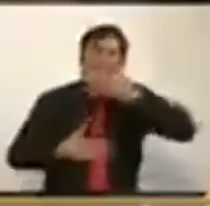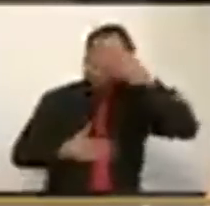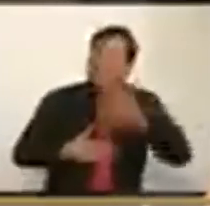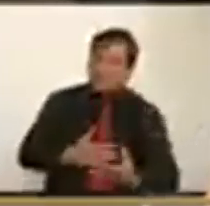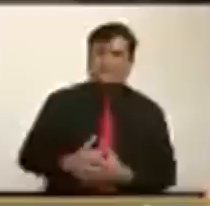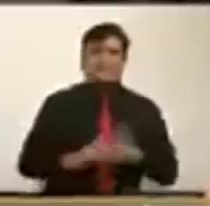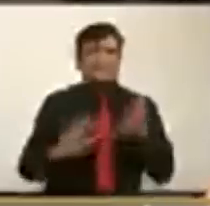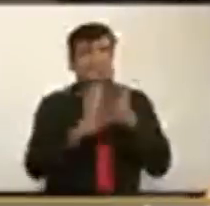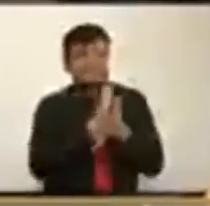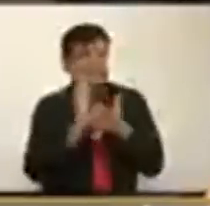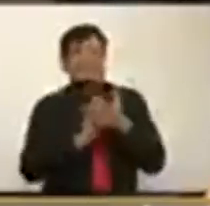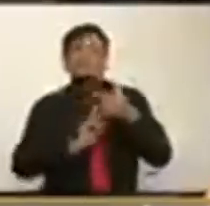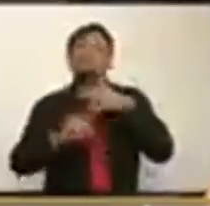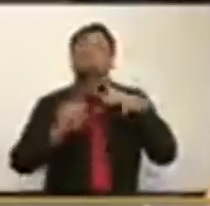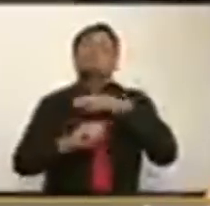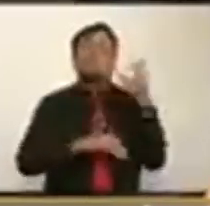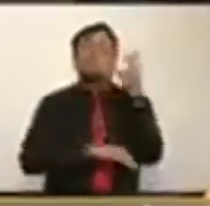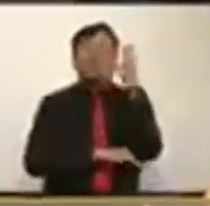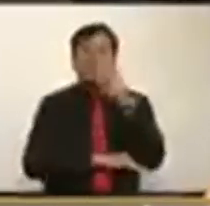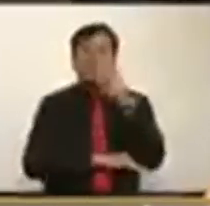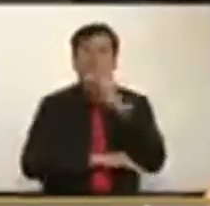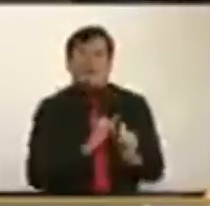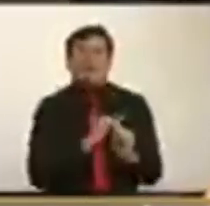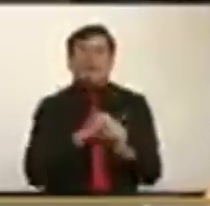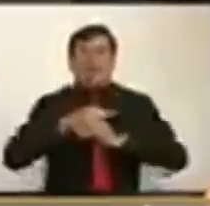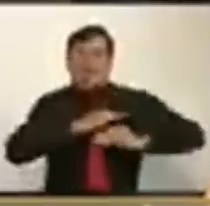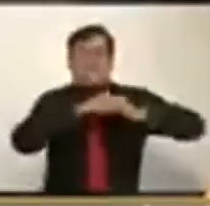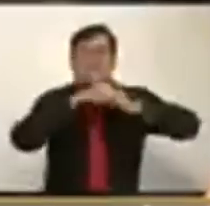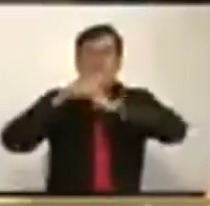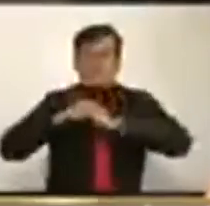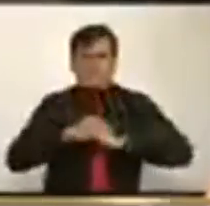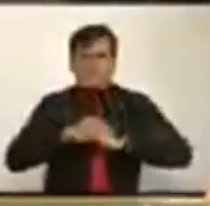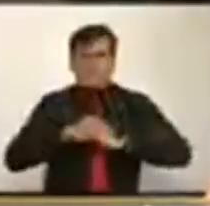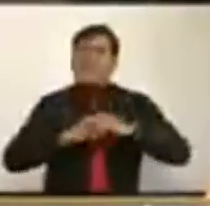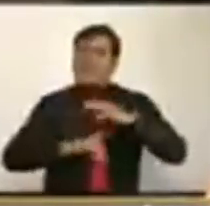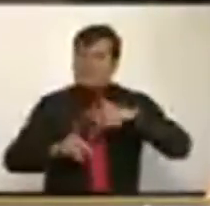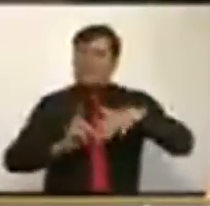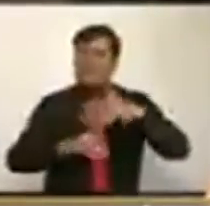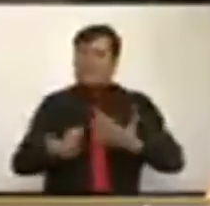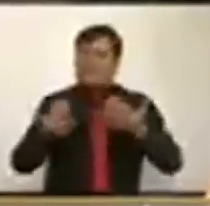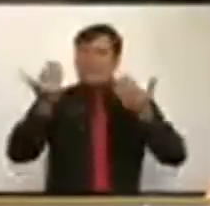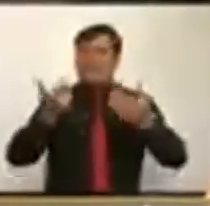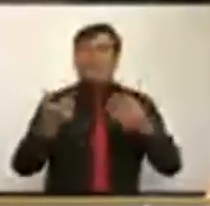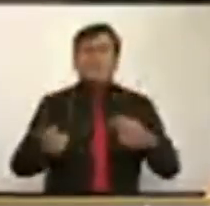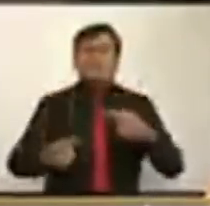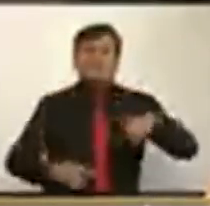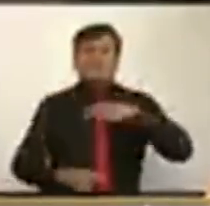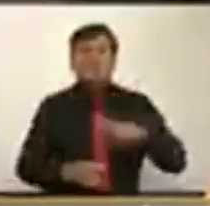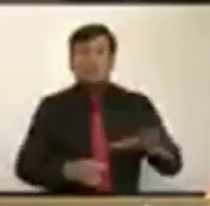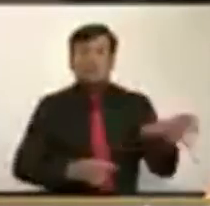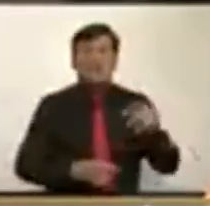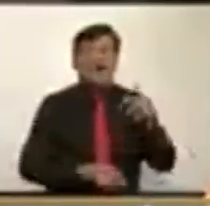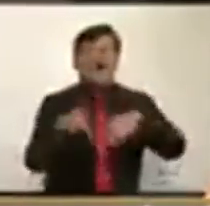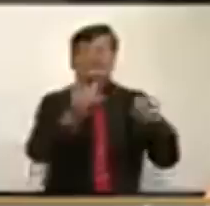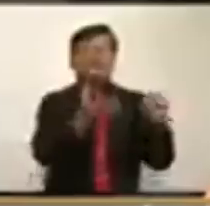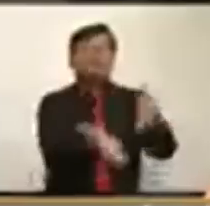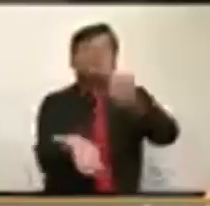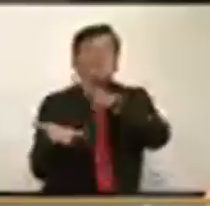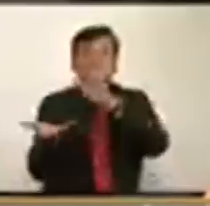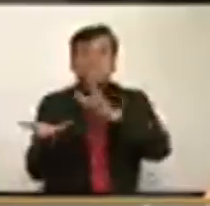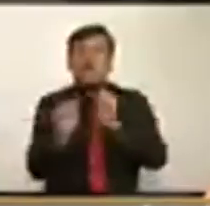en condiciones de un país equitativo, en donde no se puede enriquecer nadie